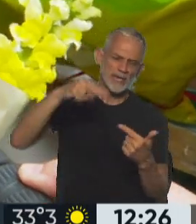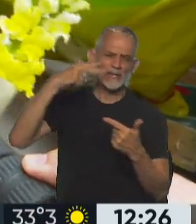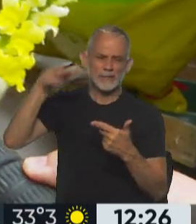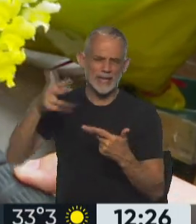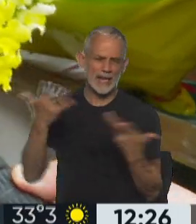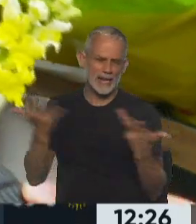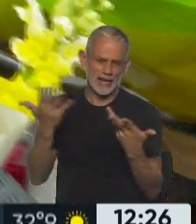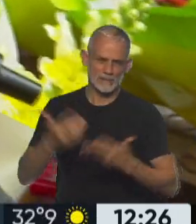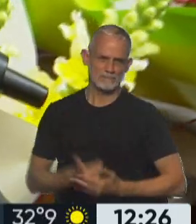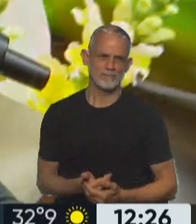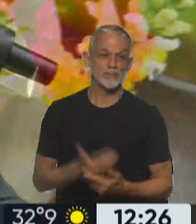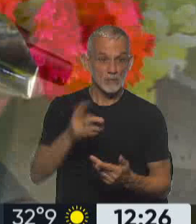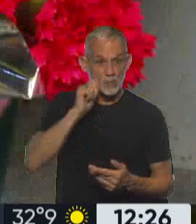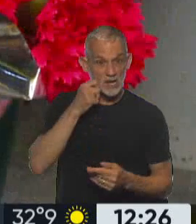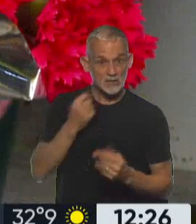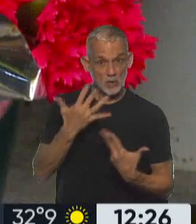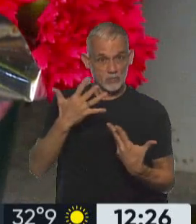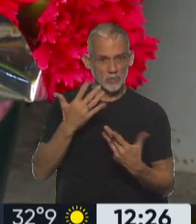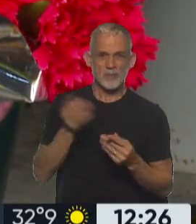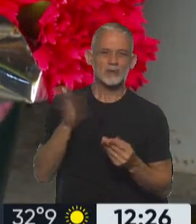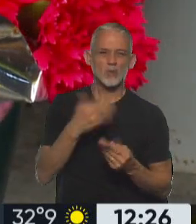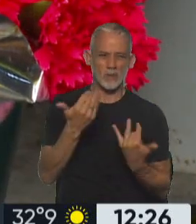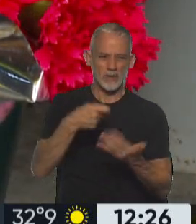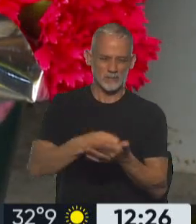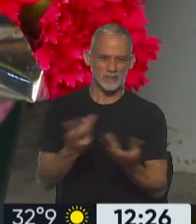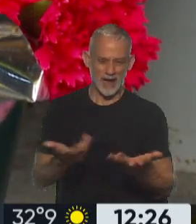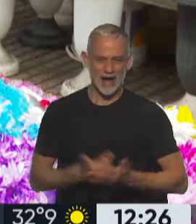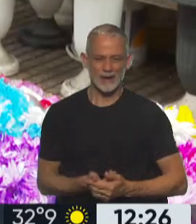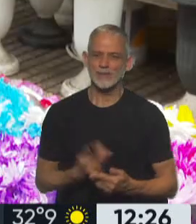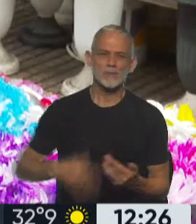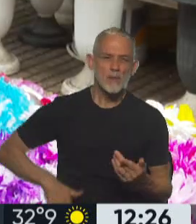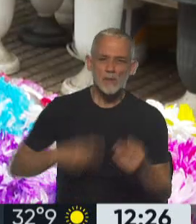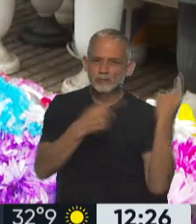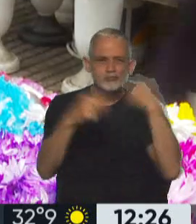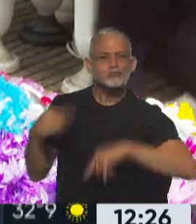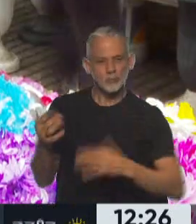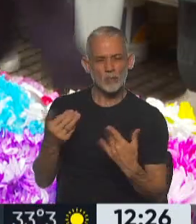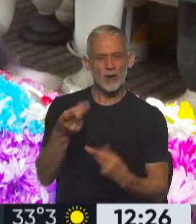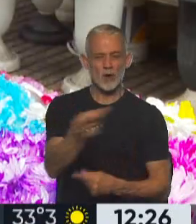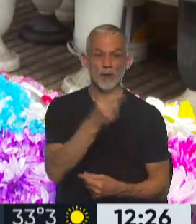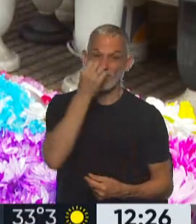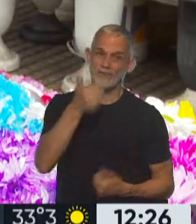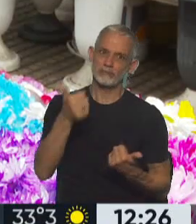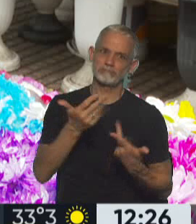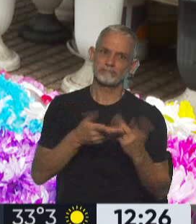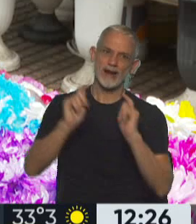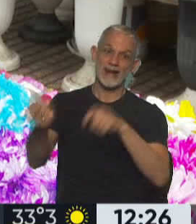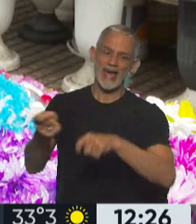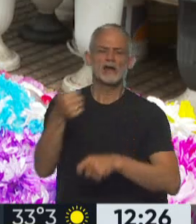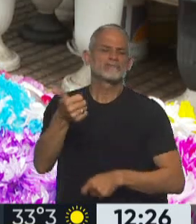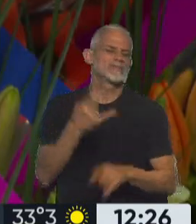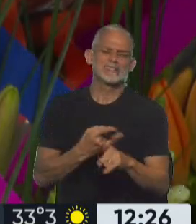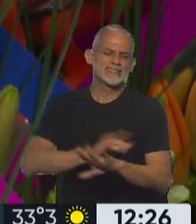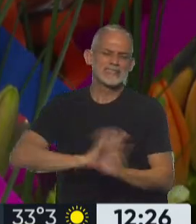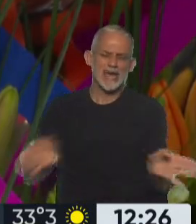3.000. Lindo ramo, o sea, para todos los bolsillos. Para todos los bolsillos. Para todos los bolsillos. ¿La flor siempre es un buen presente? Siempre es un